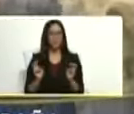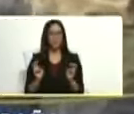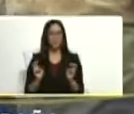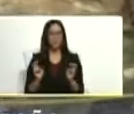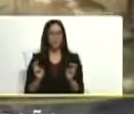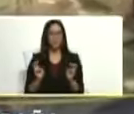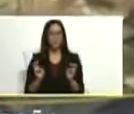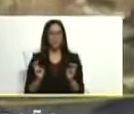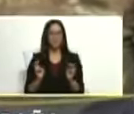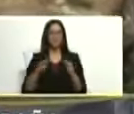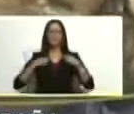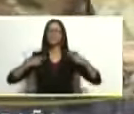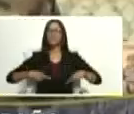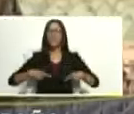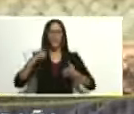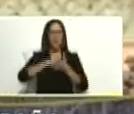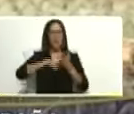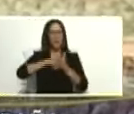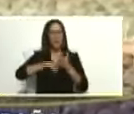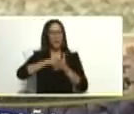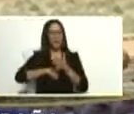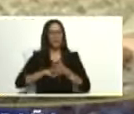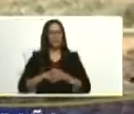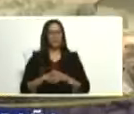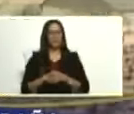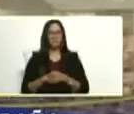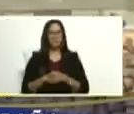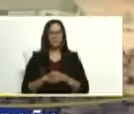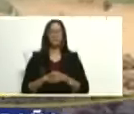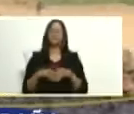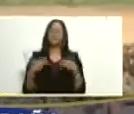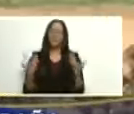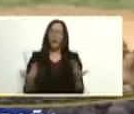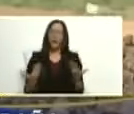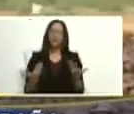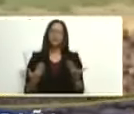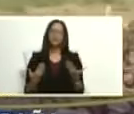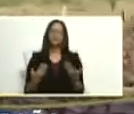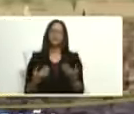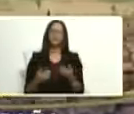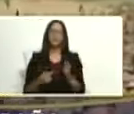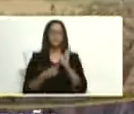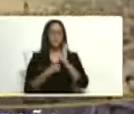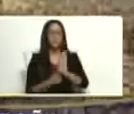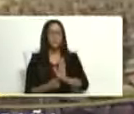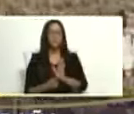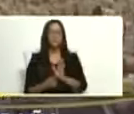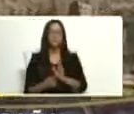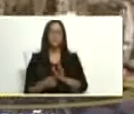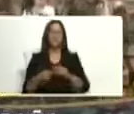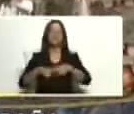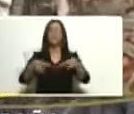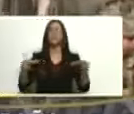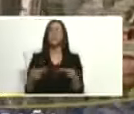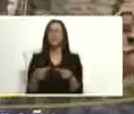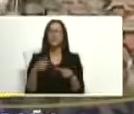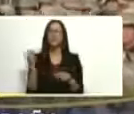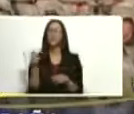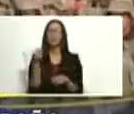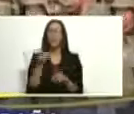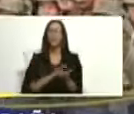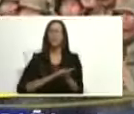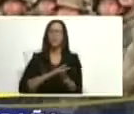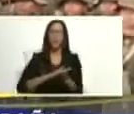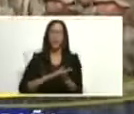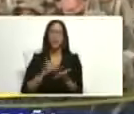de la logística del combate? Cuando se desata una conflagración, ¿cómo se resuelve? Hay